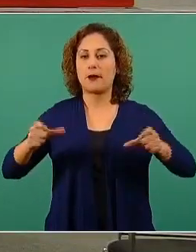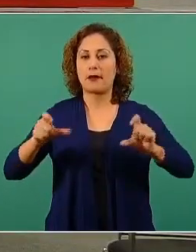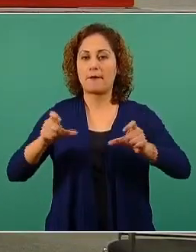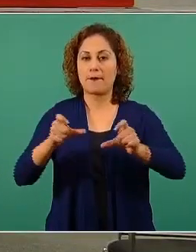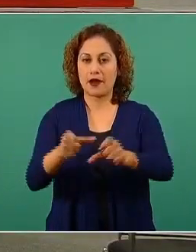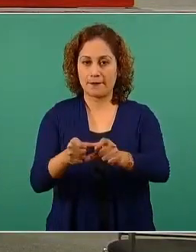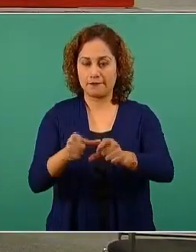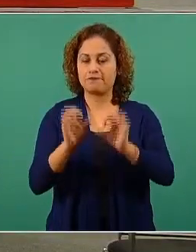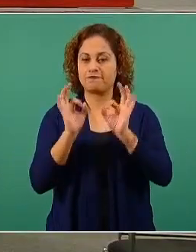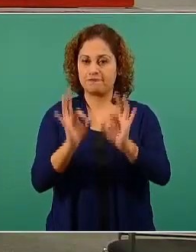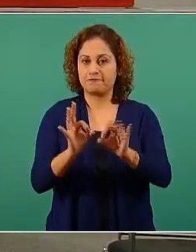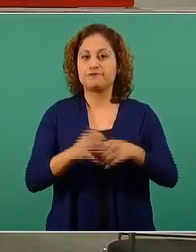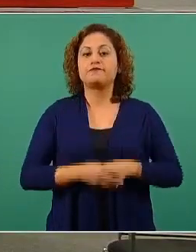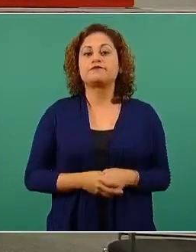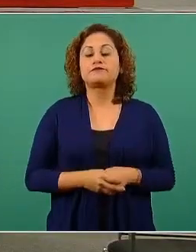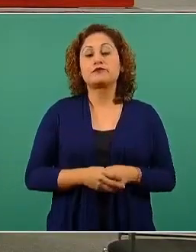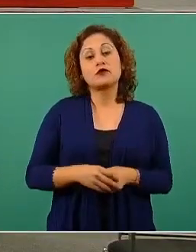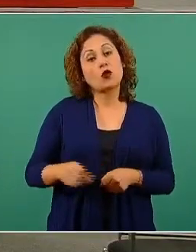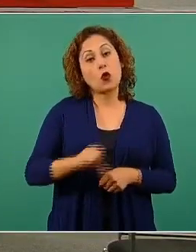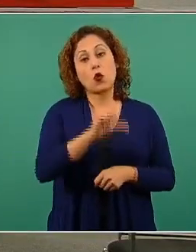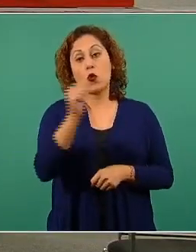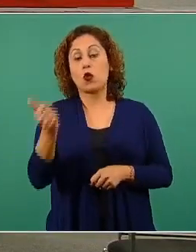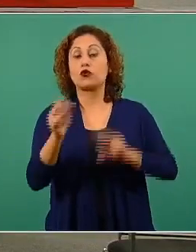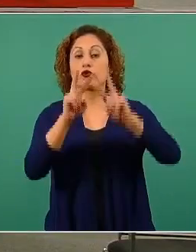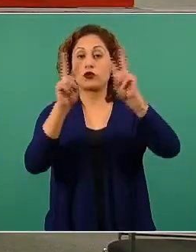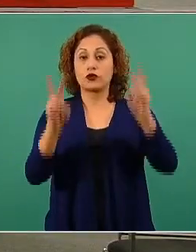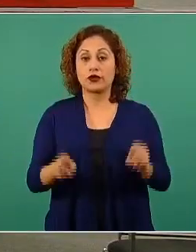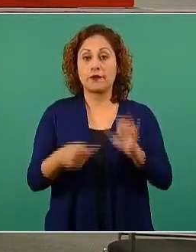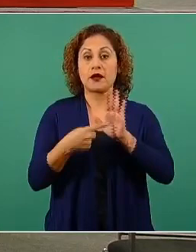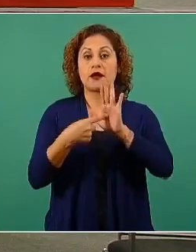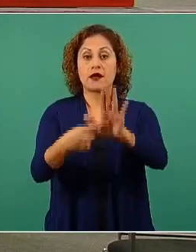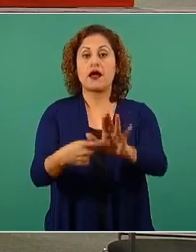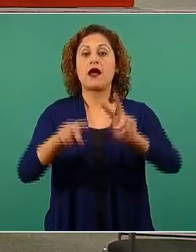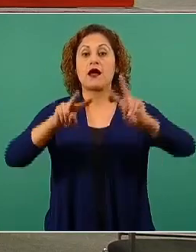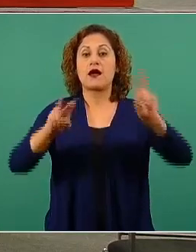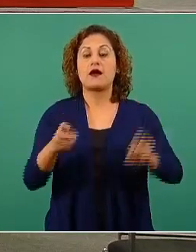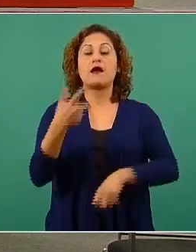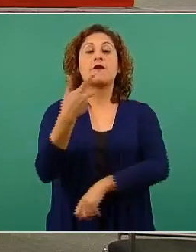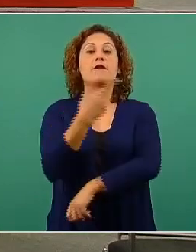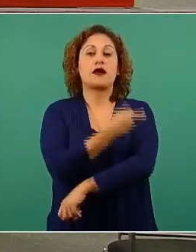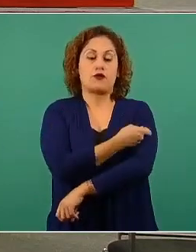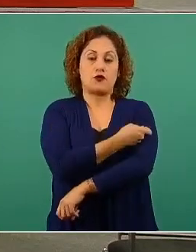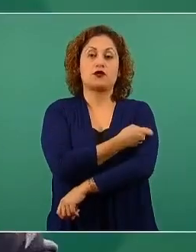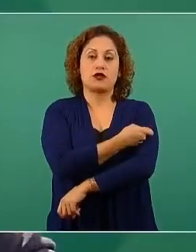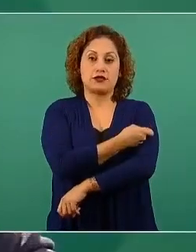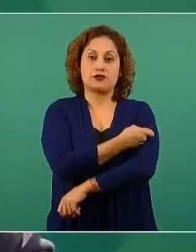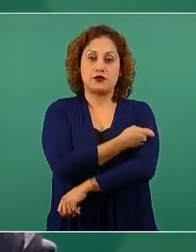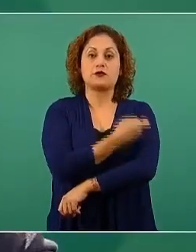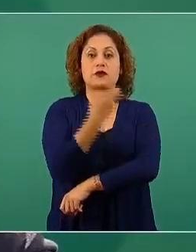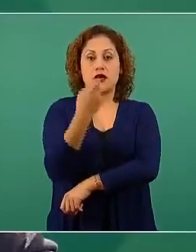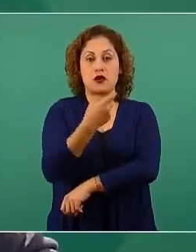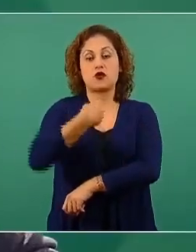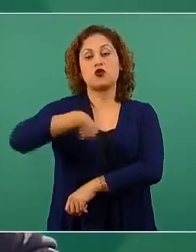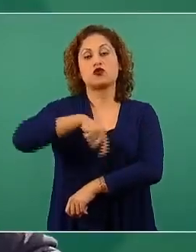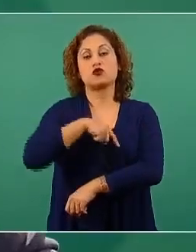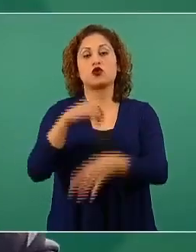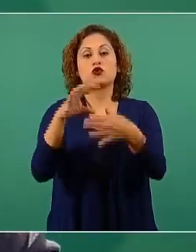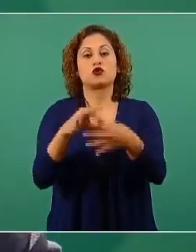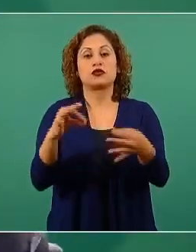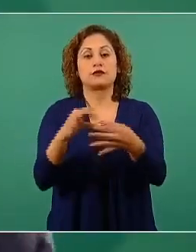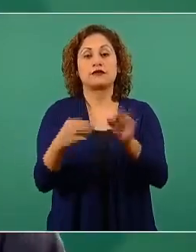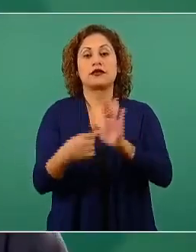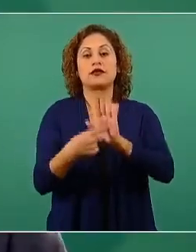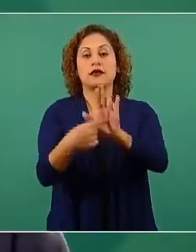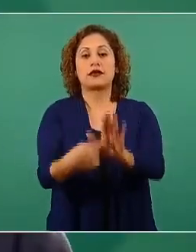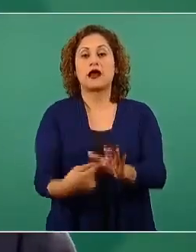lado, tenemos la vacunación y comentaremos sobre las nuevas marcas que tenemos en capacidad de